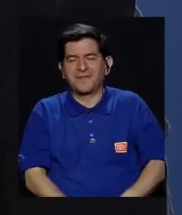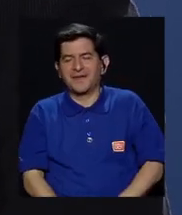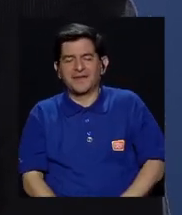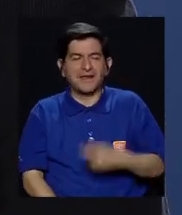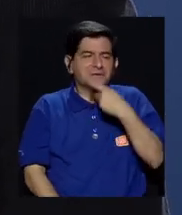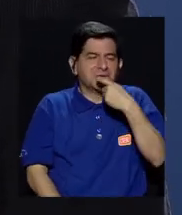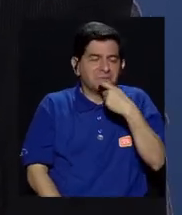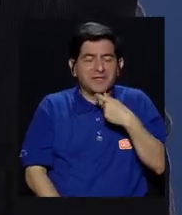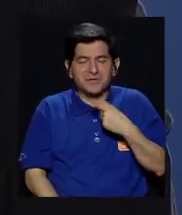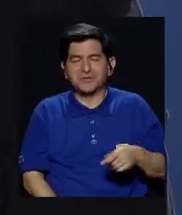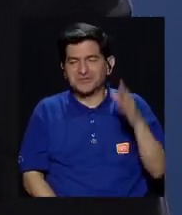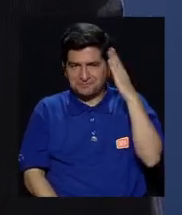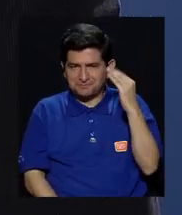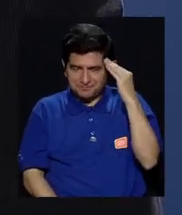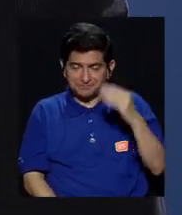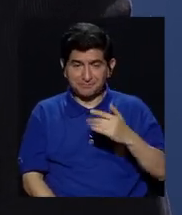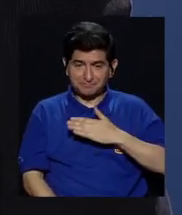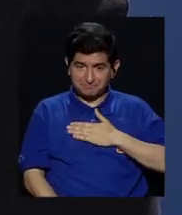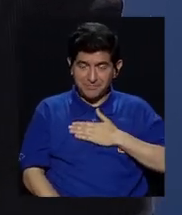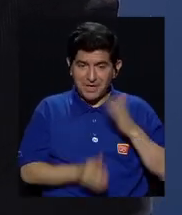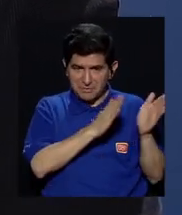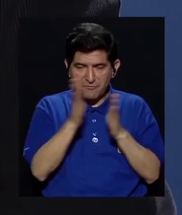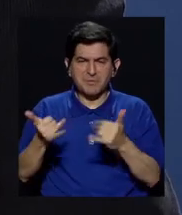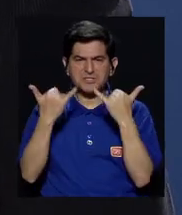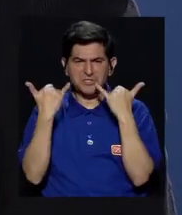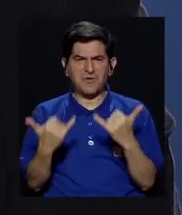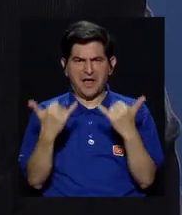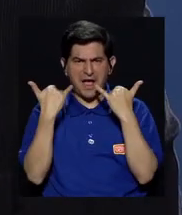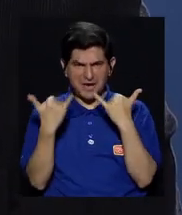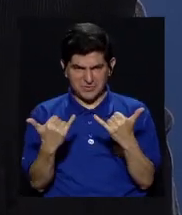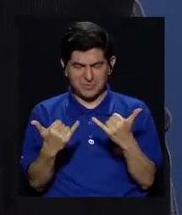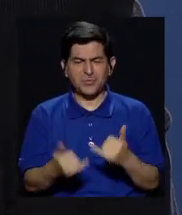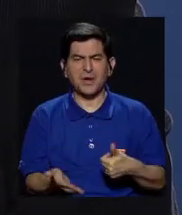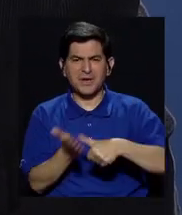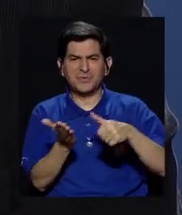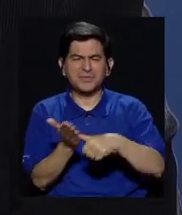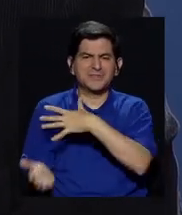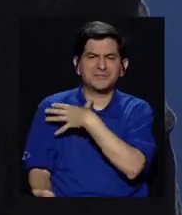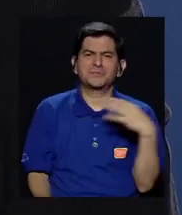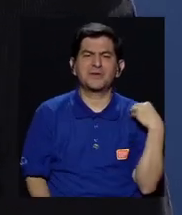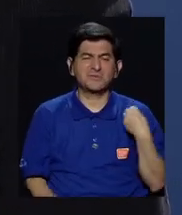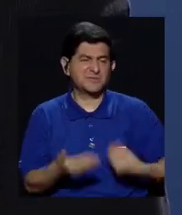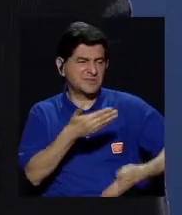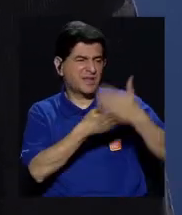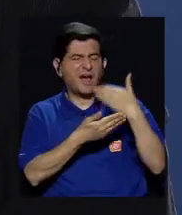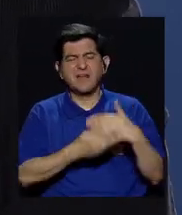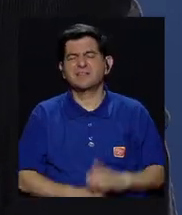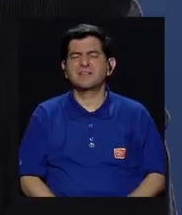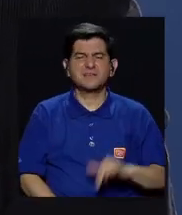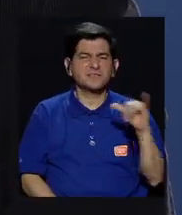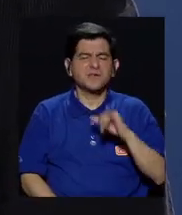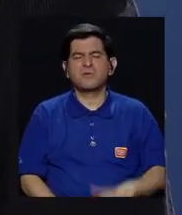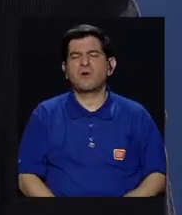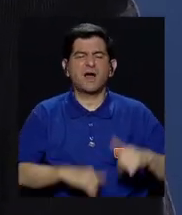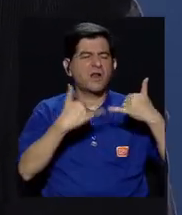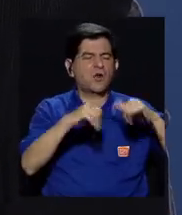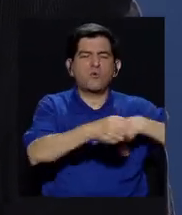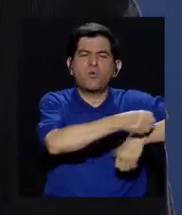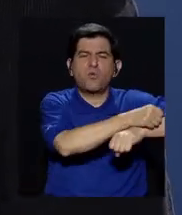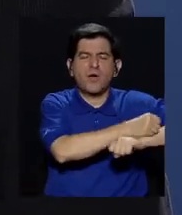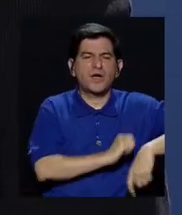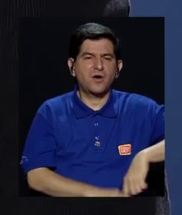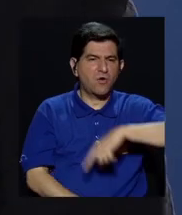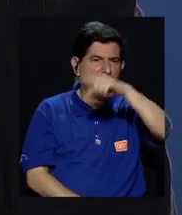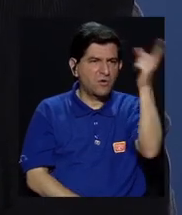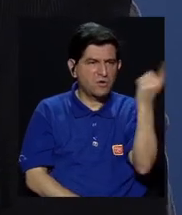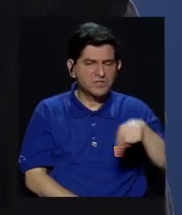pitos y tal vez por mi formación me gustan más las elecciones actuales porque antes eso era como un clásico de fútbol como un saprissa alajuela